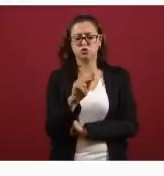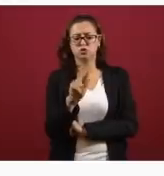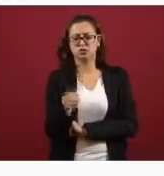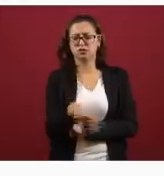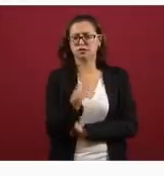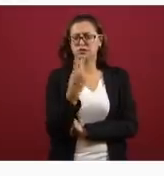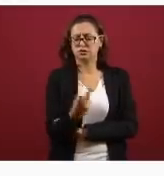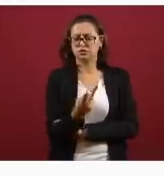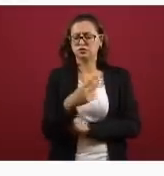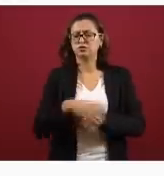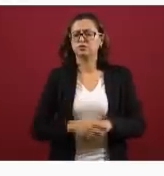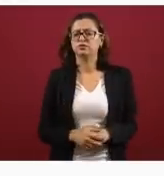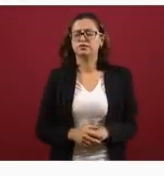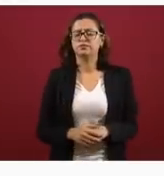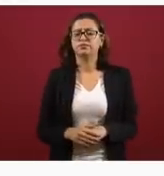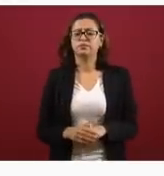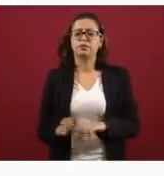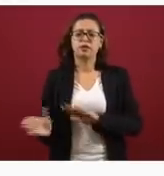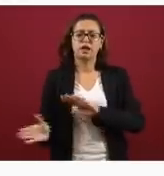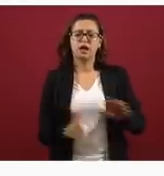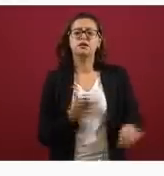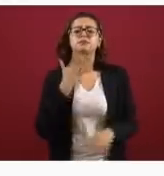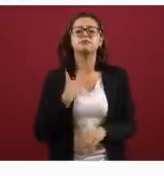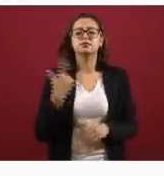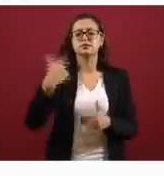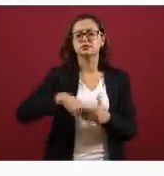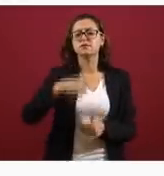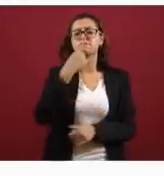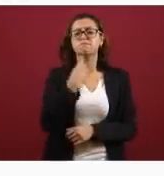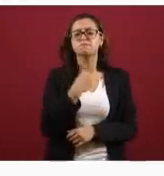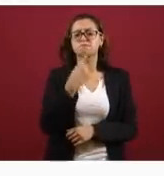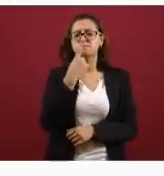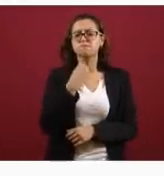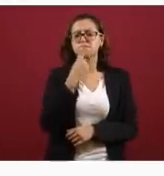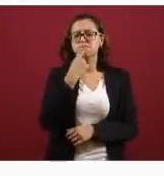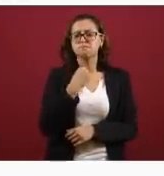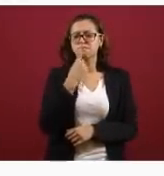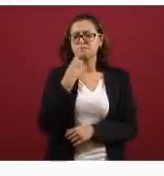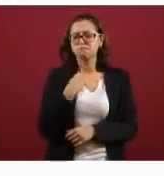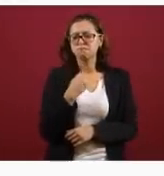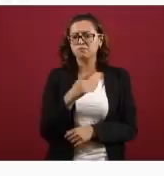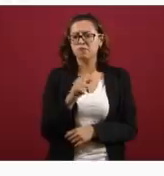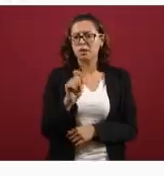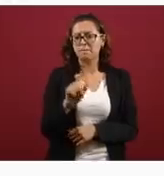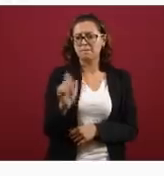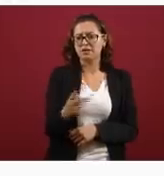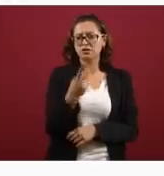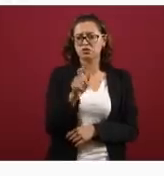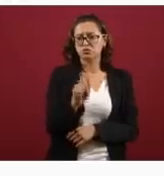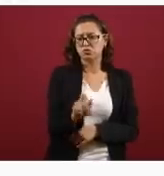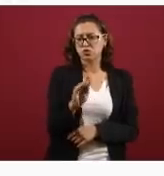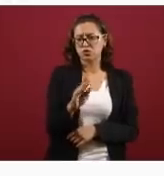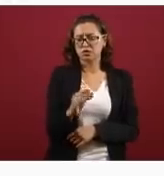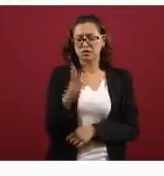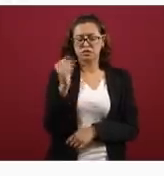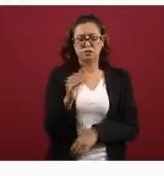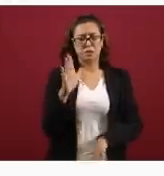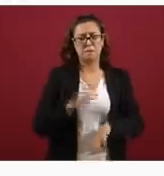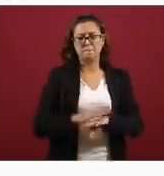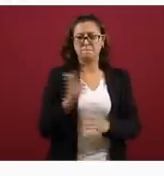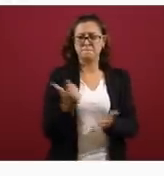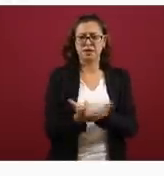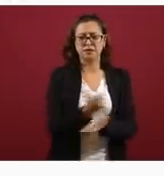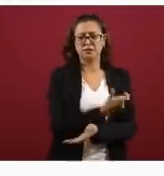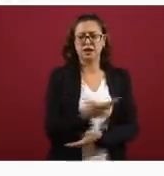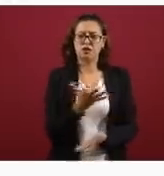la gasolina premium, el precio al público 22 pesos con 89 centavos por litro, con el margen más alto a